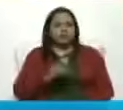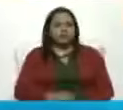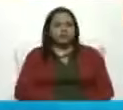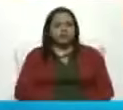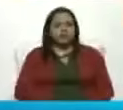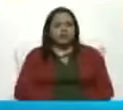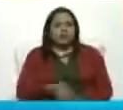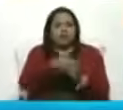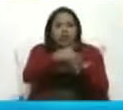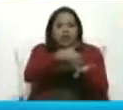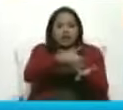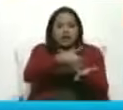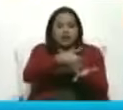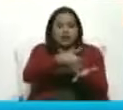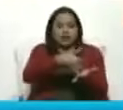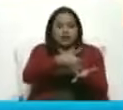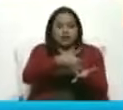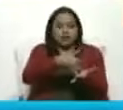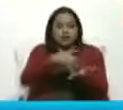¡Pataruco!